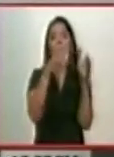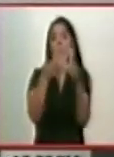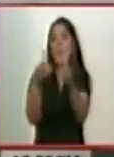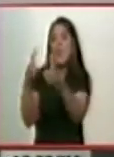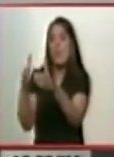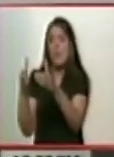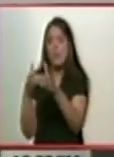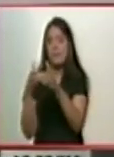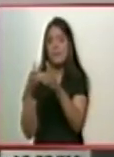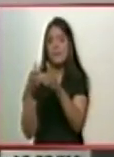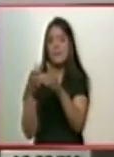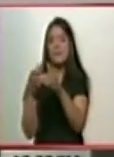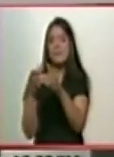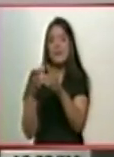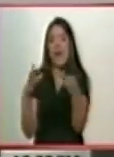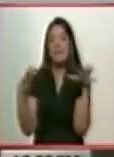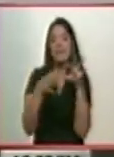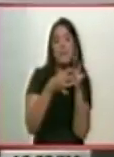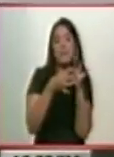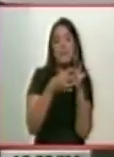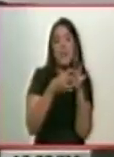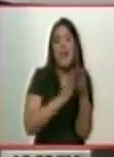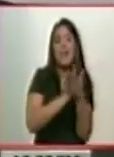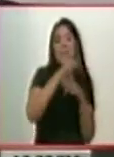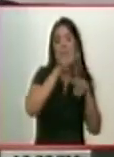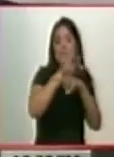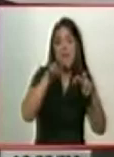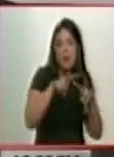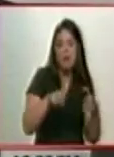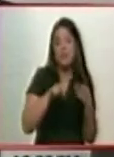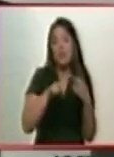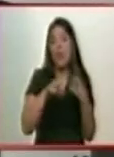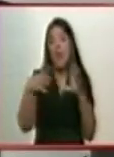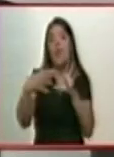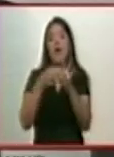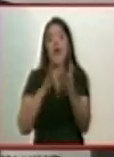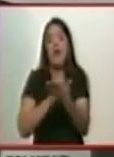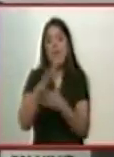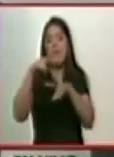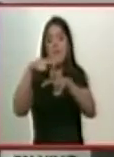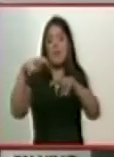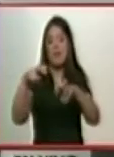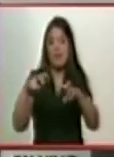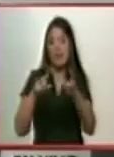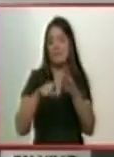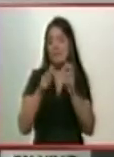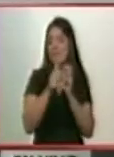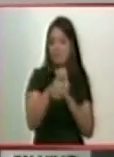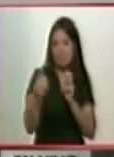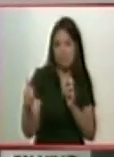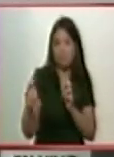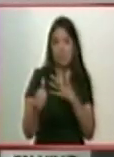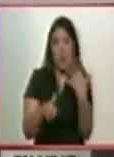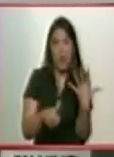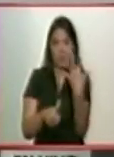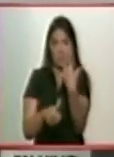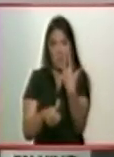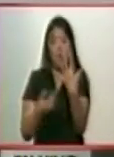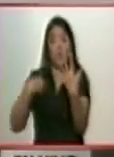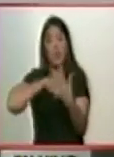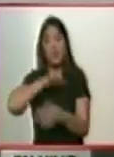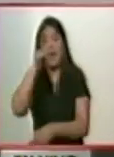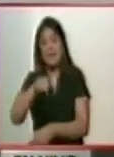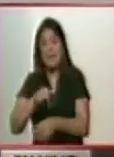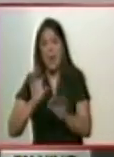asociados a cada una de las líneas de es decir en parte la idea es que nosotros lo largo de este tiempo vamos a terminar con equipo